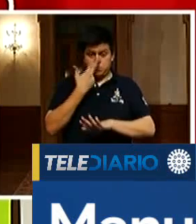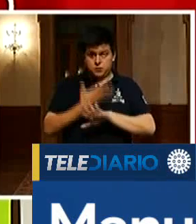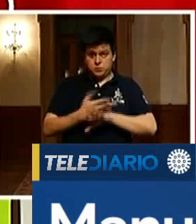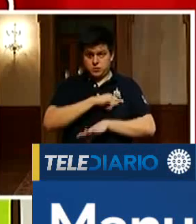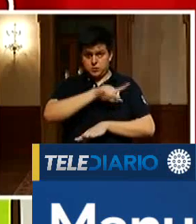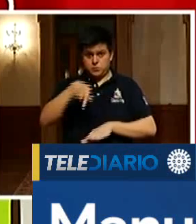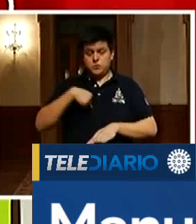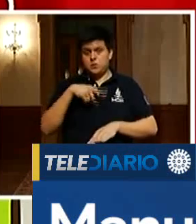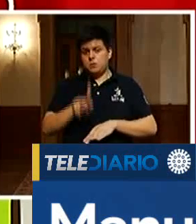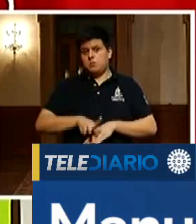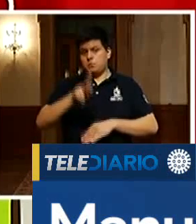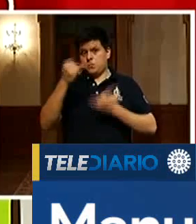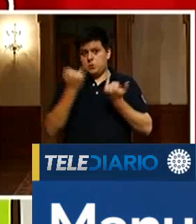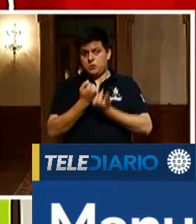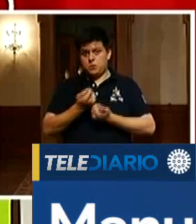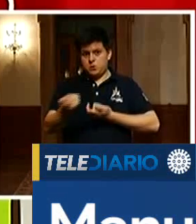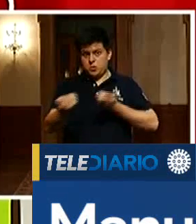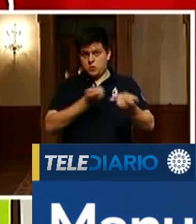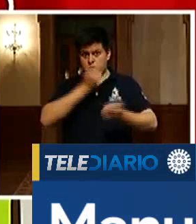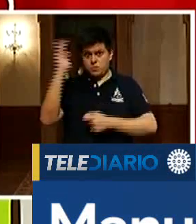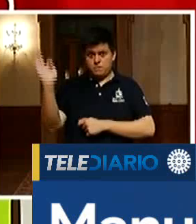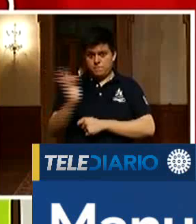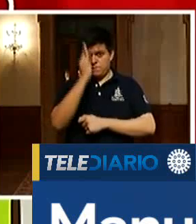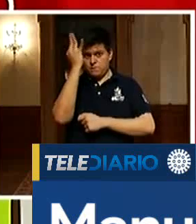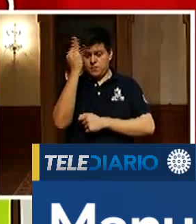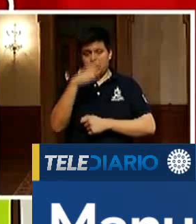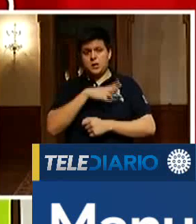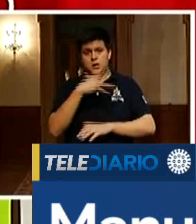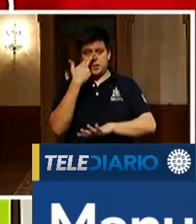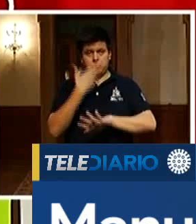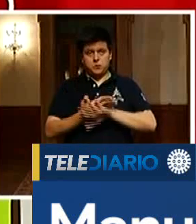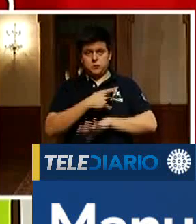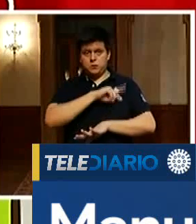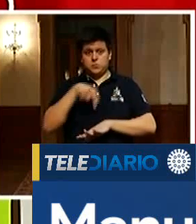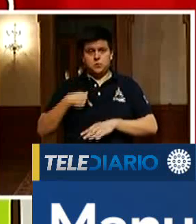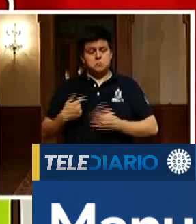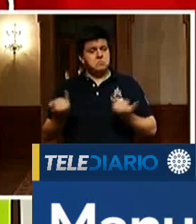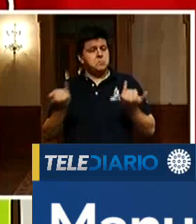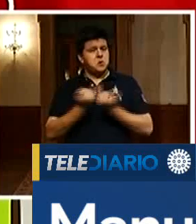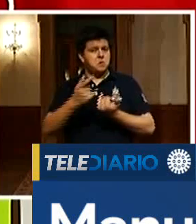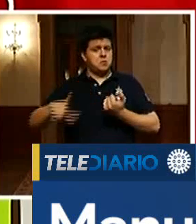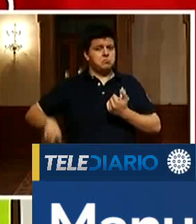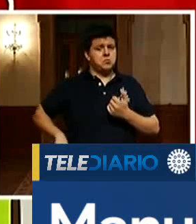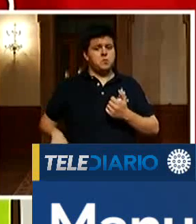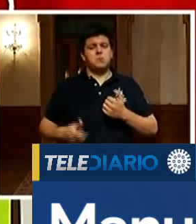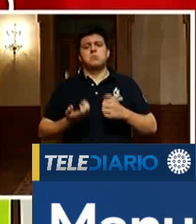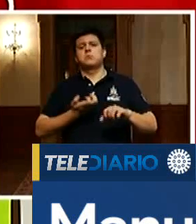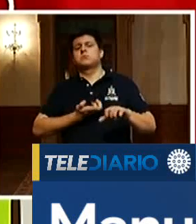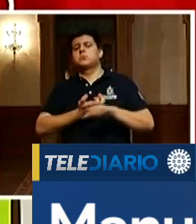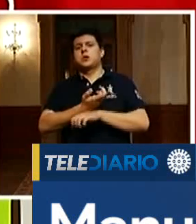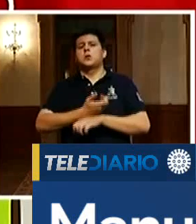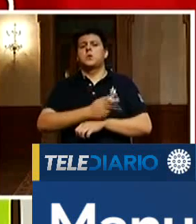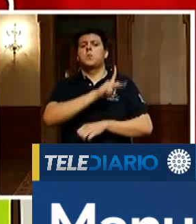responsabilidad de todos, pero también del gobierno federal, el gobierno estatal, gobierno municipal.